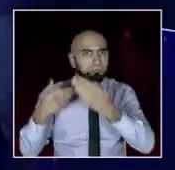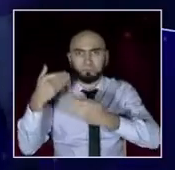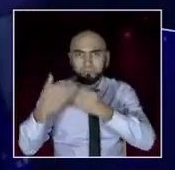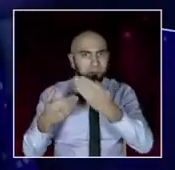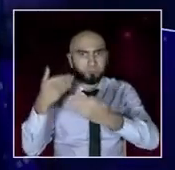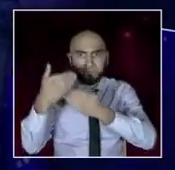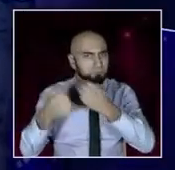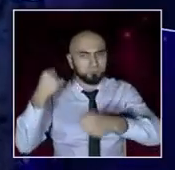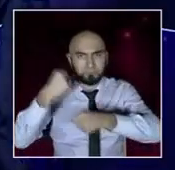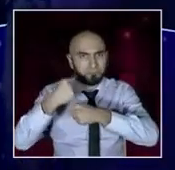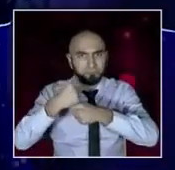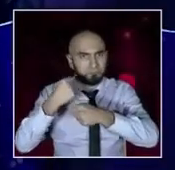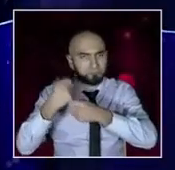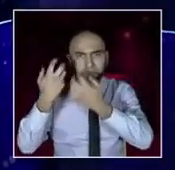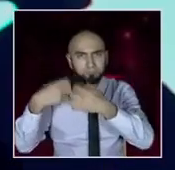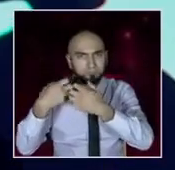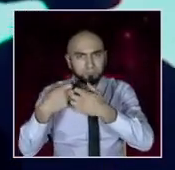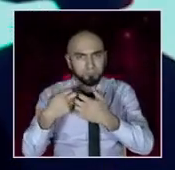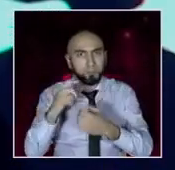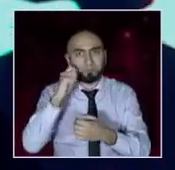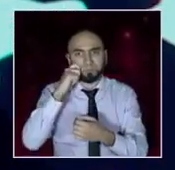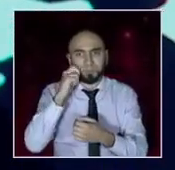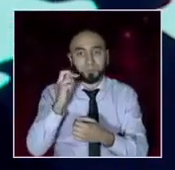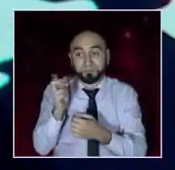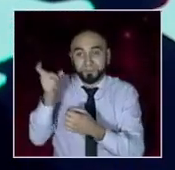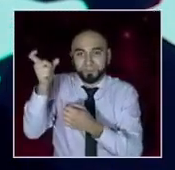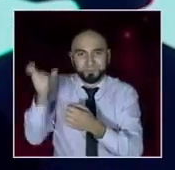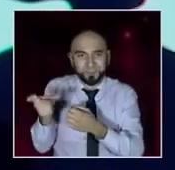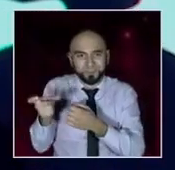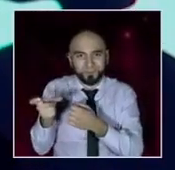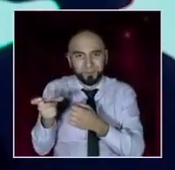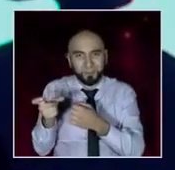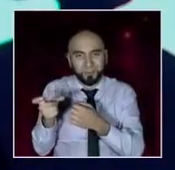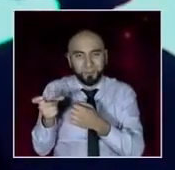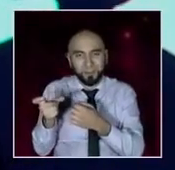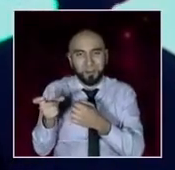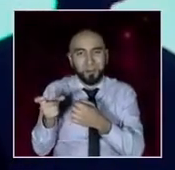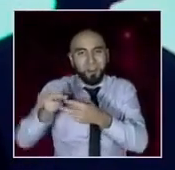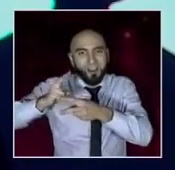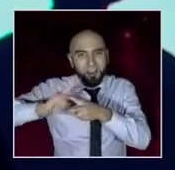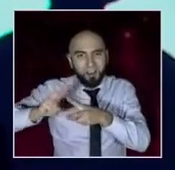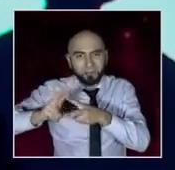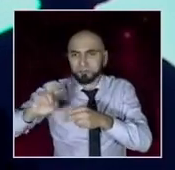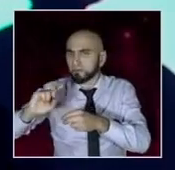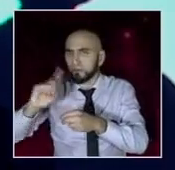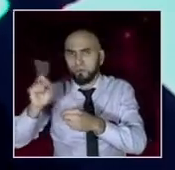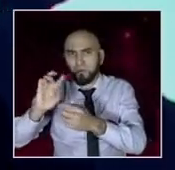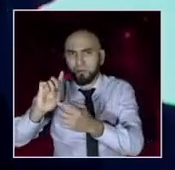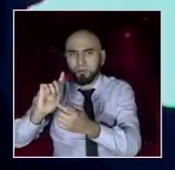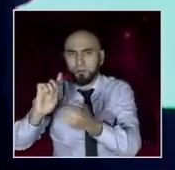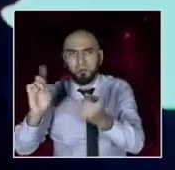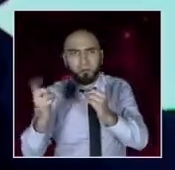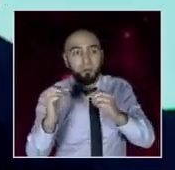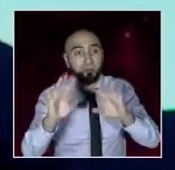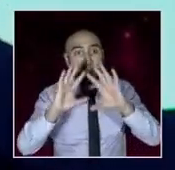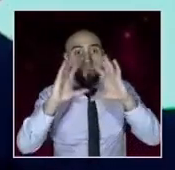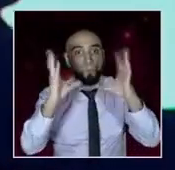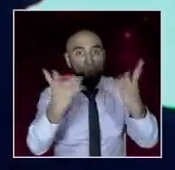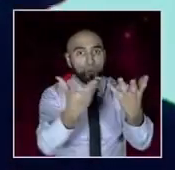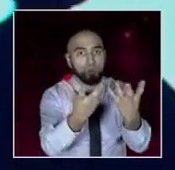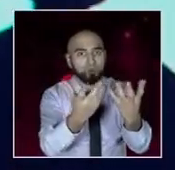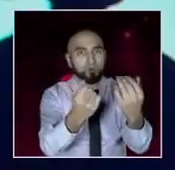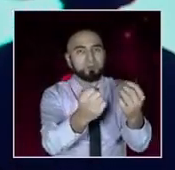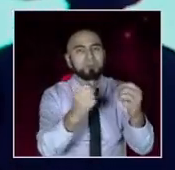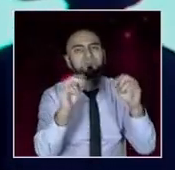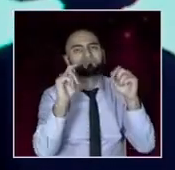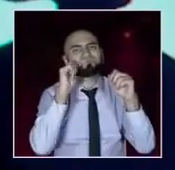señales. Y lo segundo es que no es el ser que hace la percepción, sino el mundo está entregando la percepción al ser. El